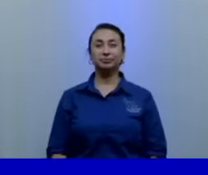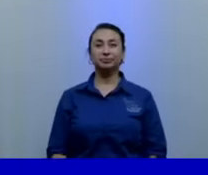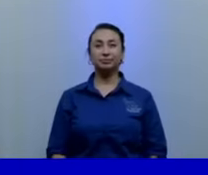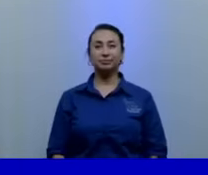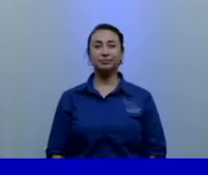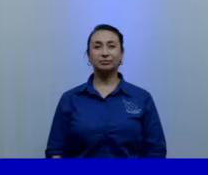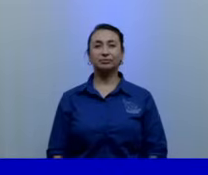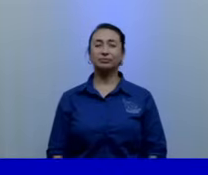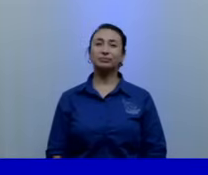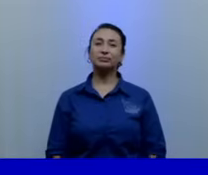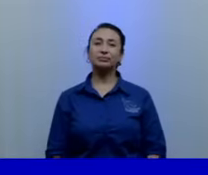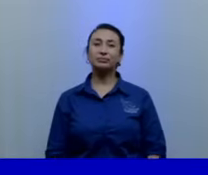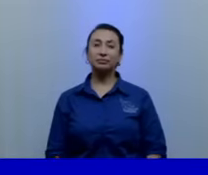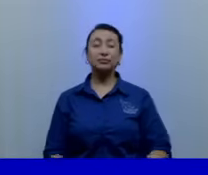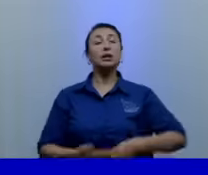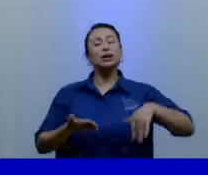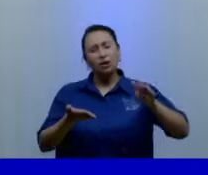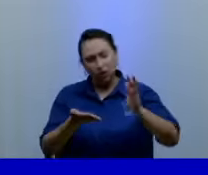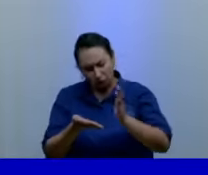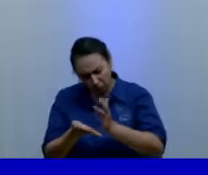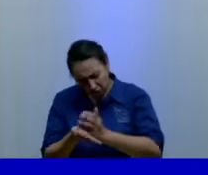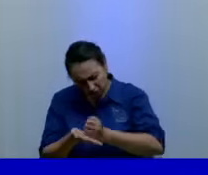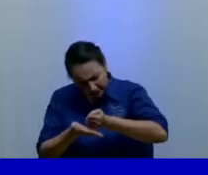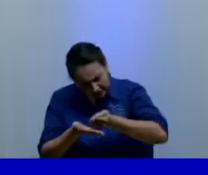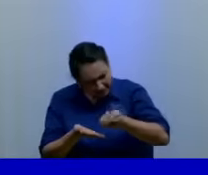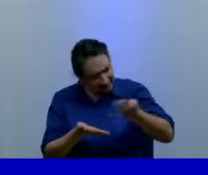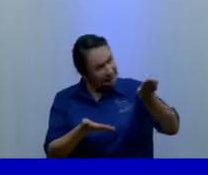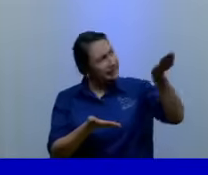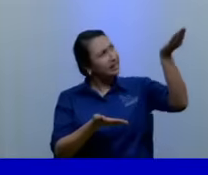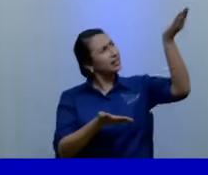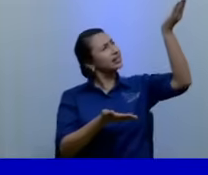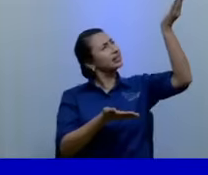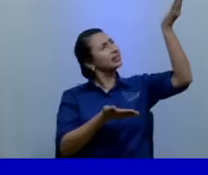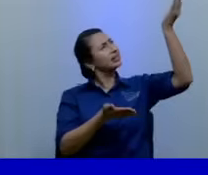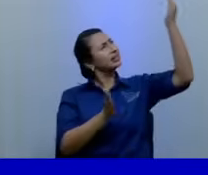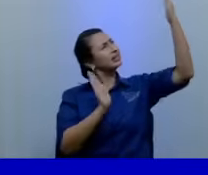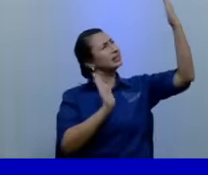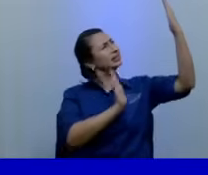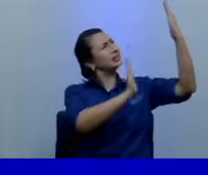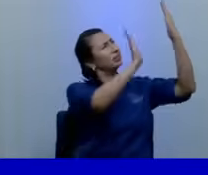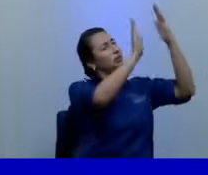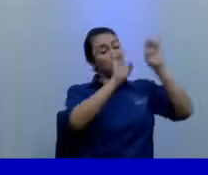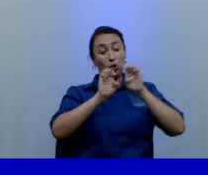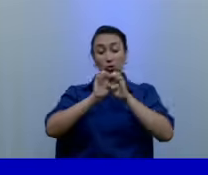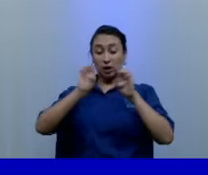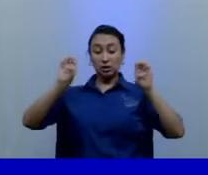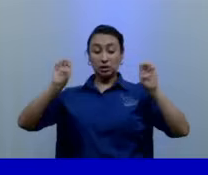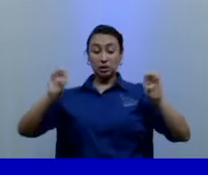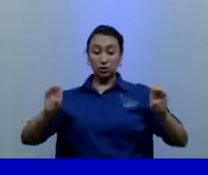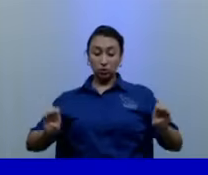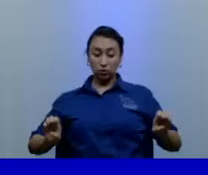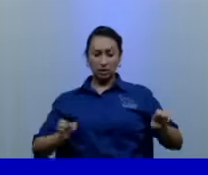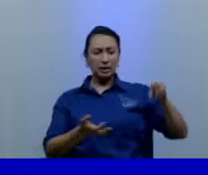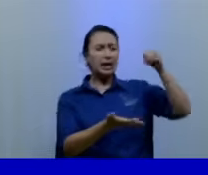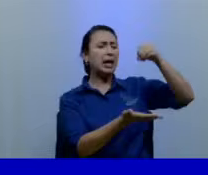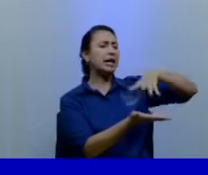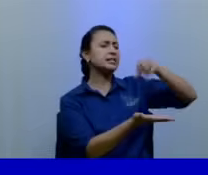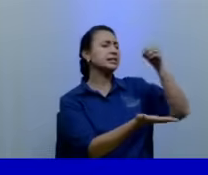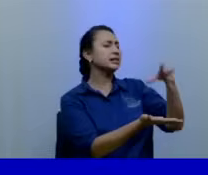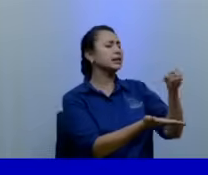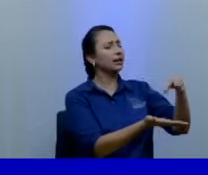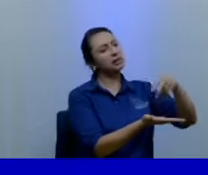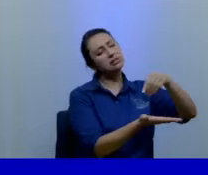los ofrecerás delante del Señor y los sacerdotes echarán sal sobre ellos y los ofrecerás en holocausto al